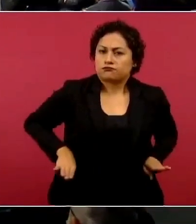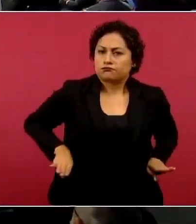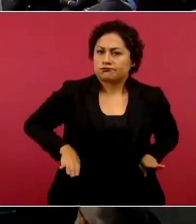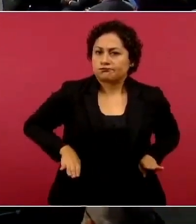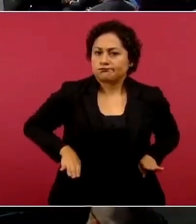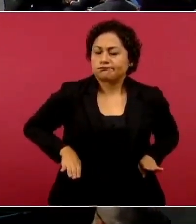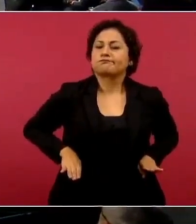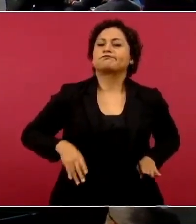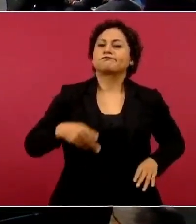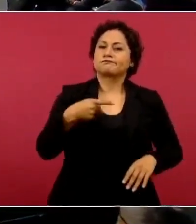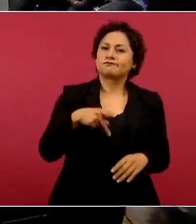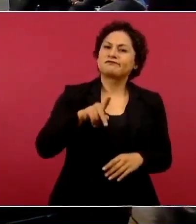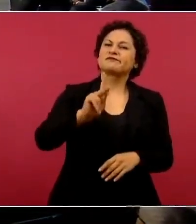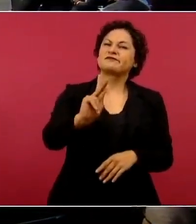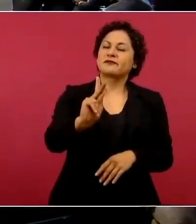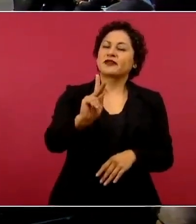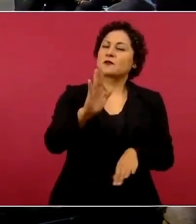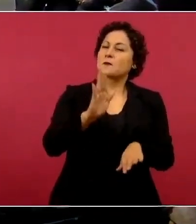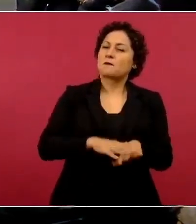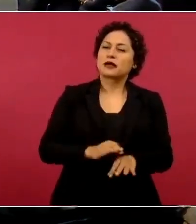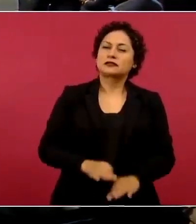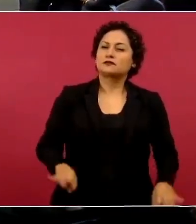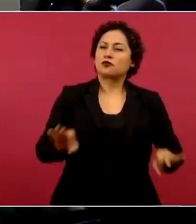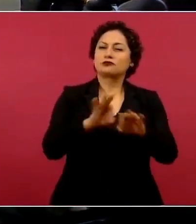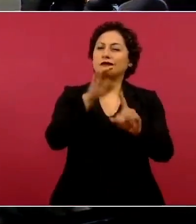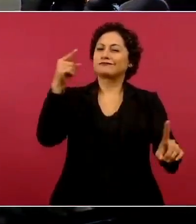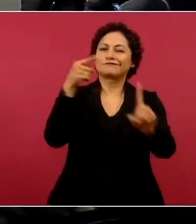tomando en cuenta fundamentalmente